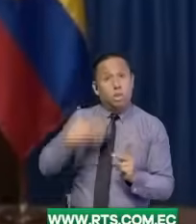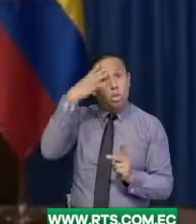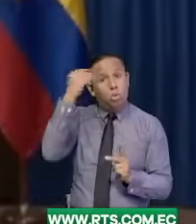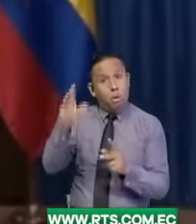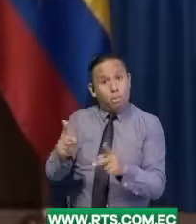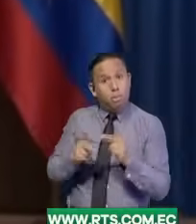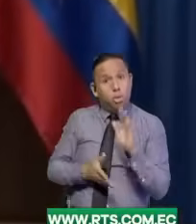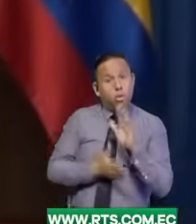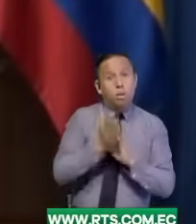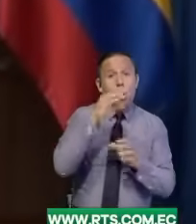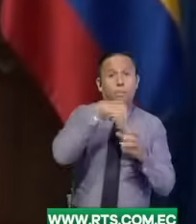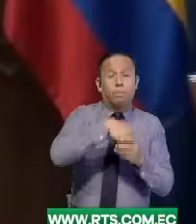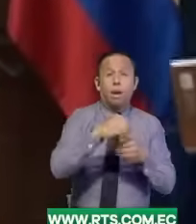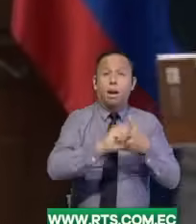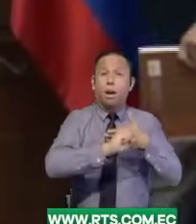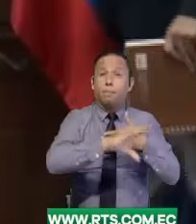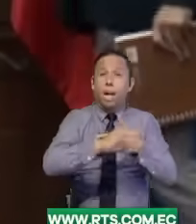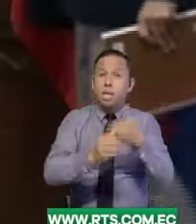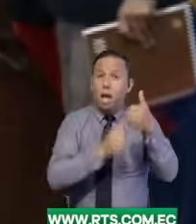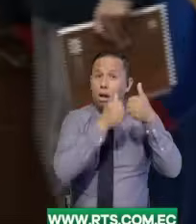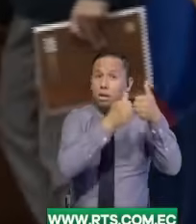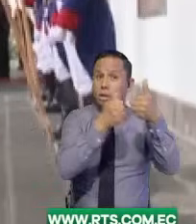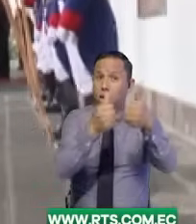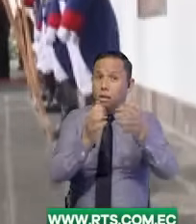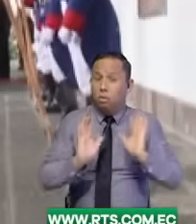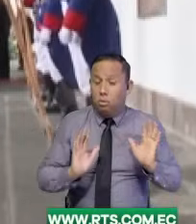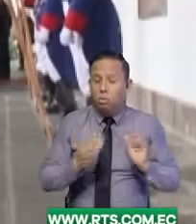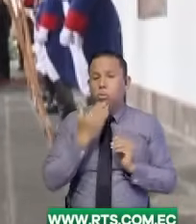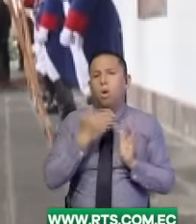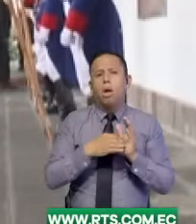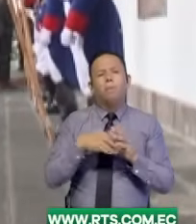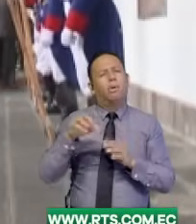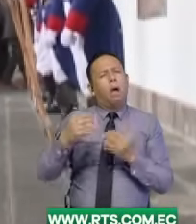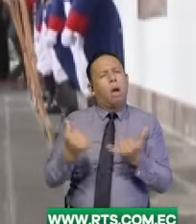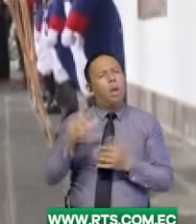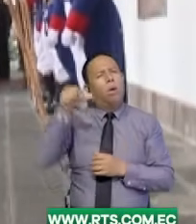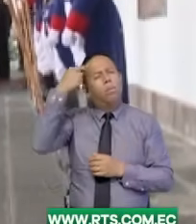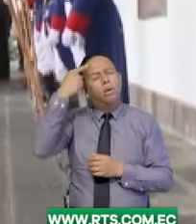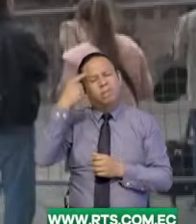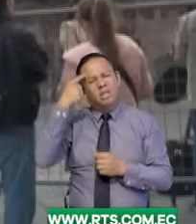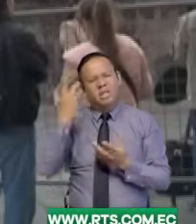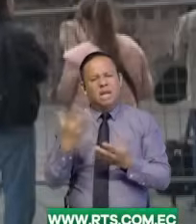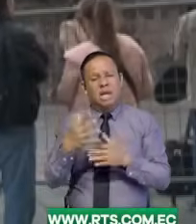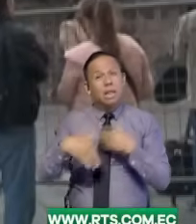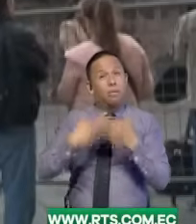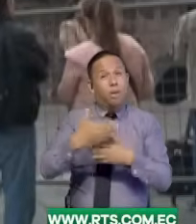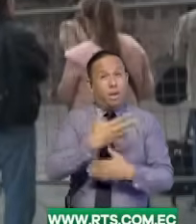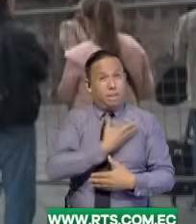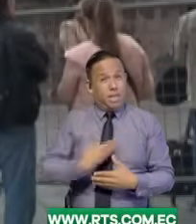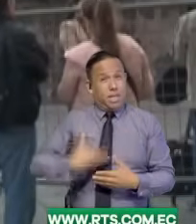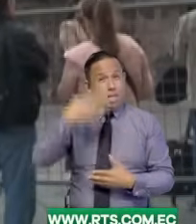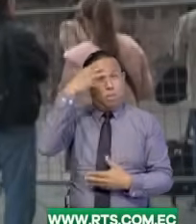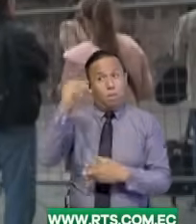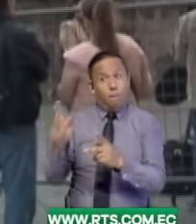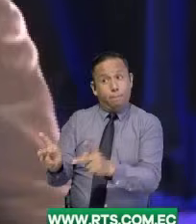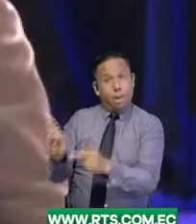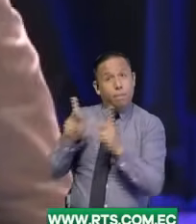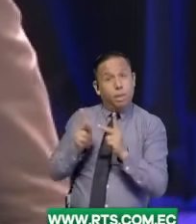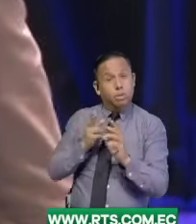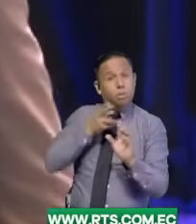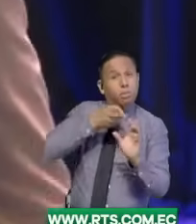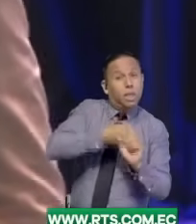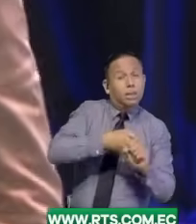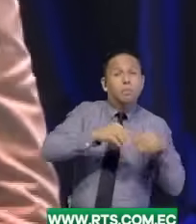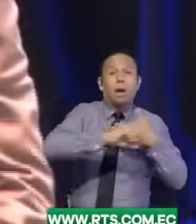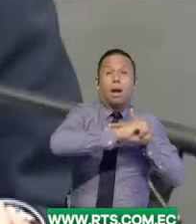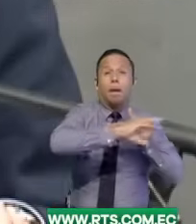El gobierno nacional baraja una salida sobre quién ocuparía la presidencia de la República una vez que el presidente Daniel Noboa pida licencia para la